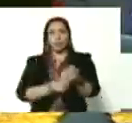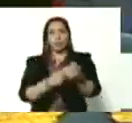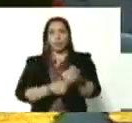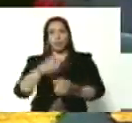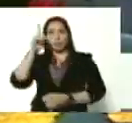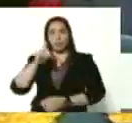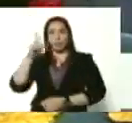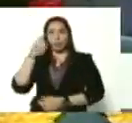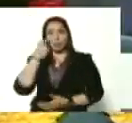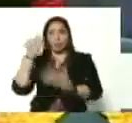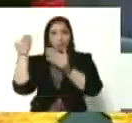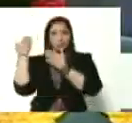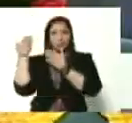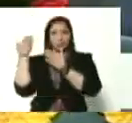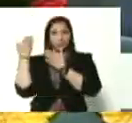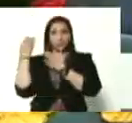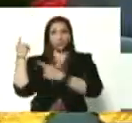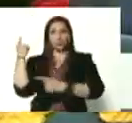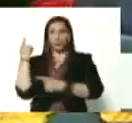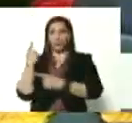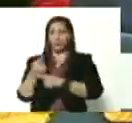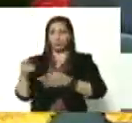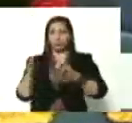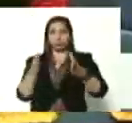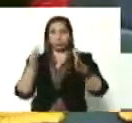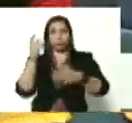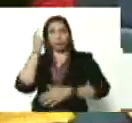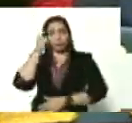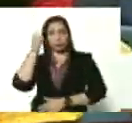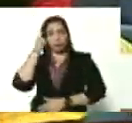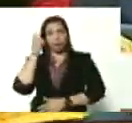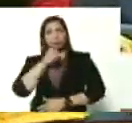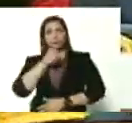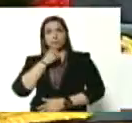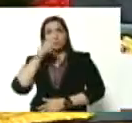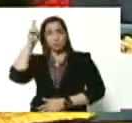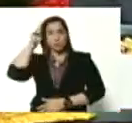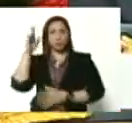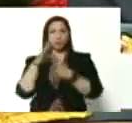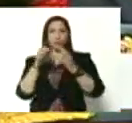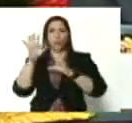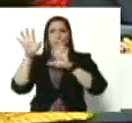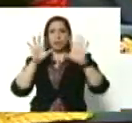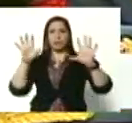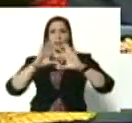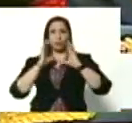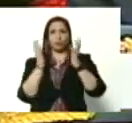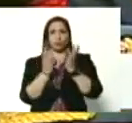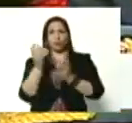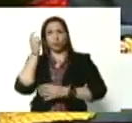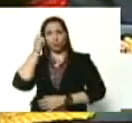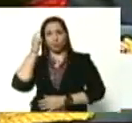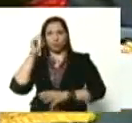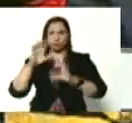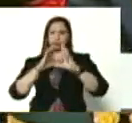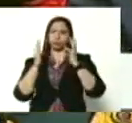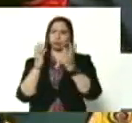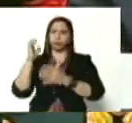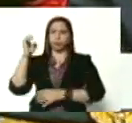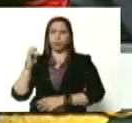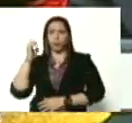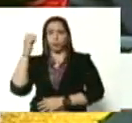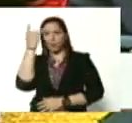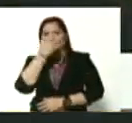en verdad debería ser día de la resistencia indígena de todos los continentes una fecha globalizada en europa